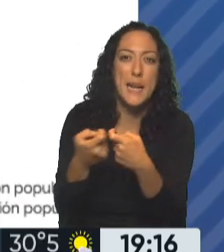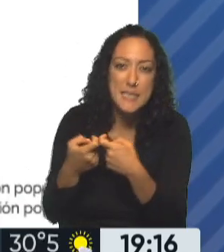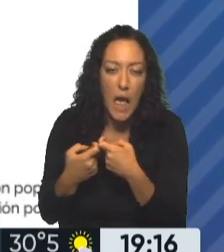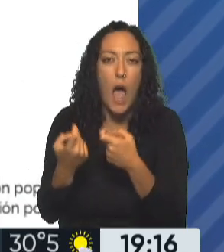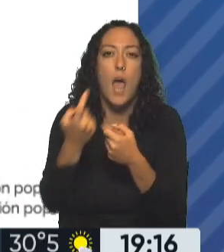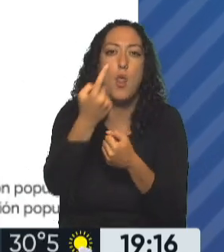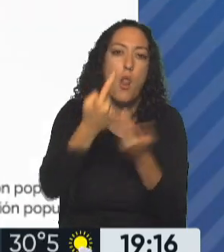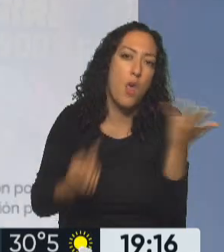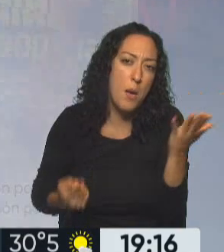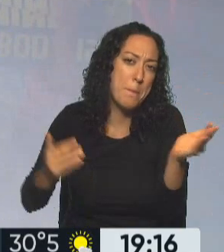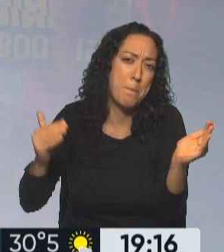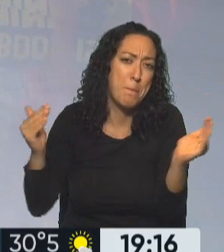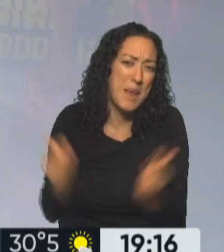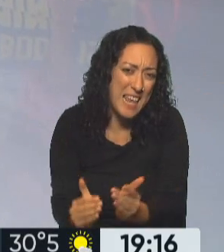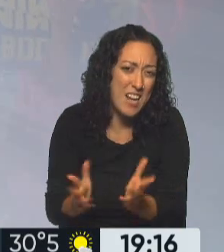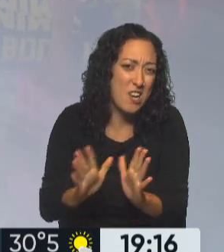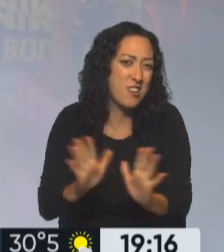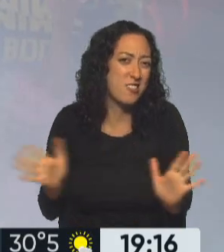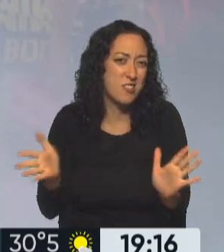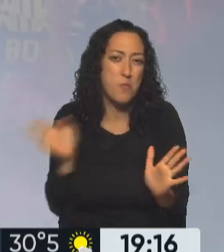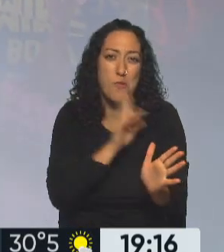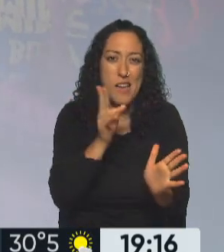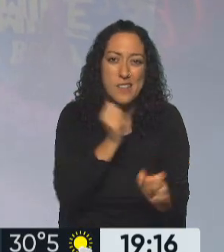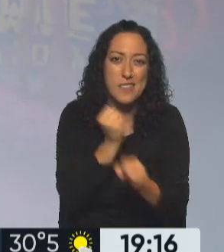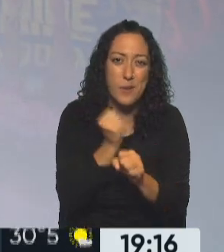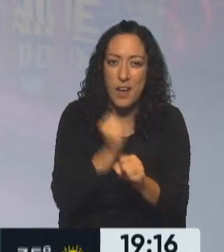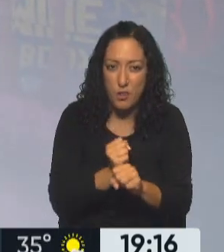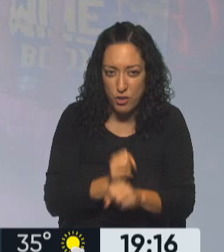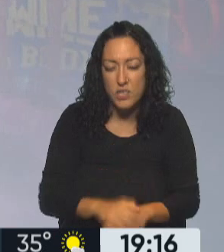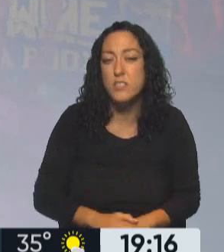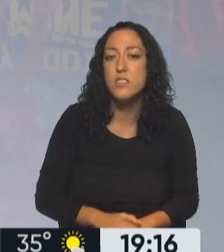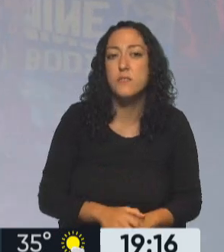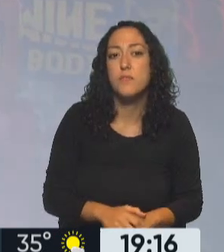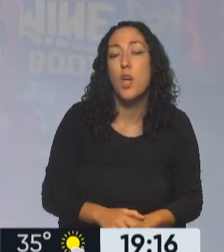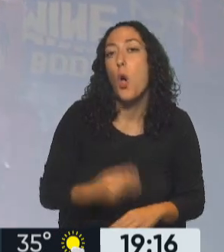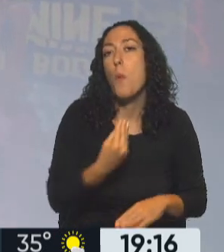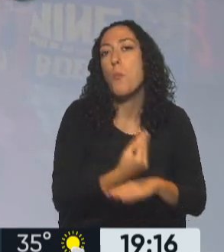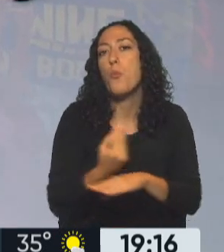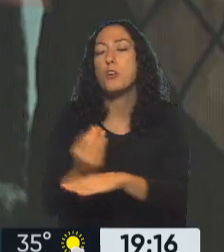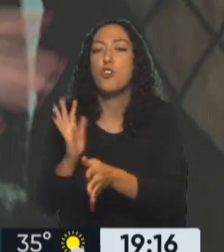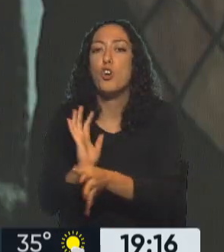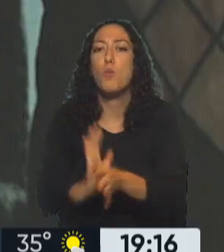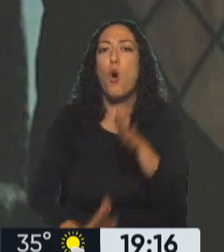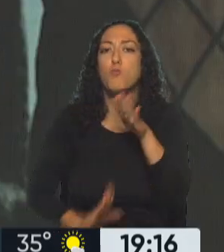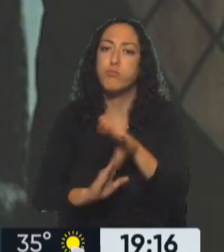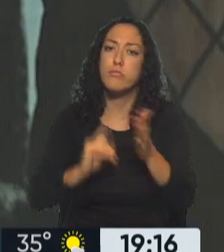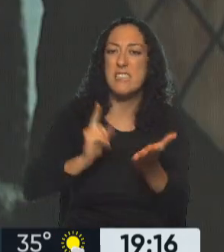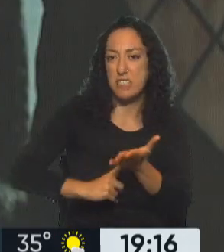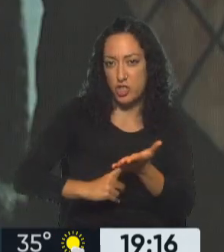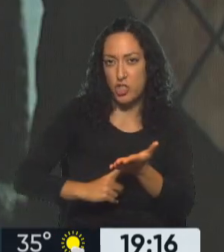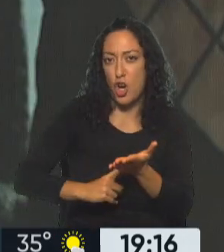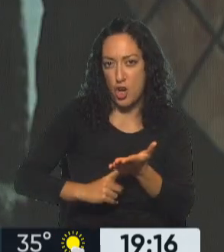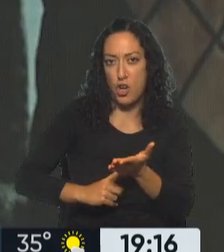demás, es incluso aún más bajo el porcentaje de mujeres que ocupan cargos de toma de decisiones,